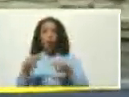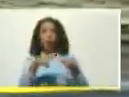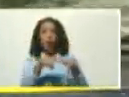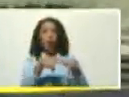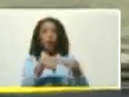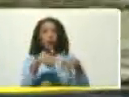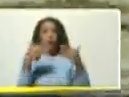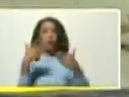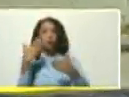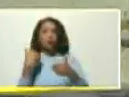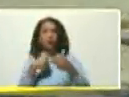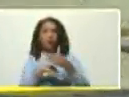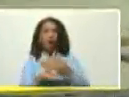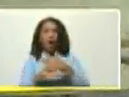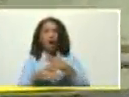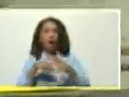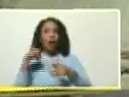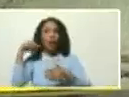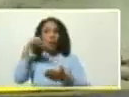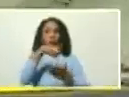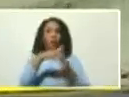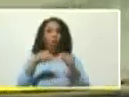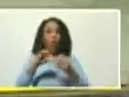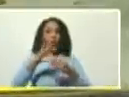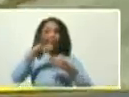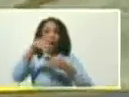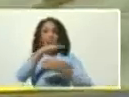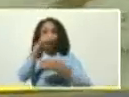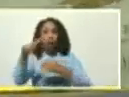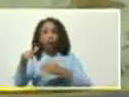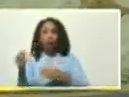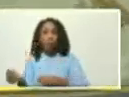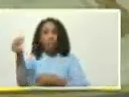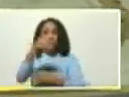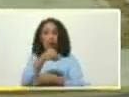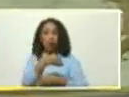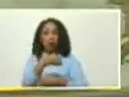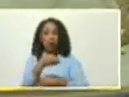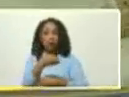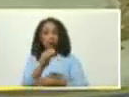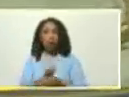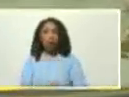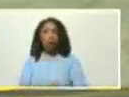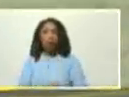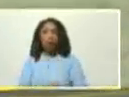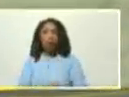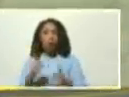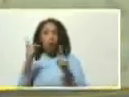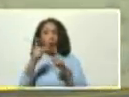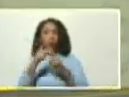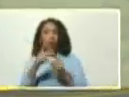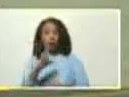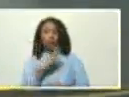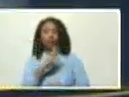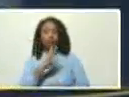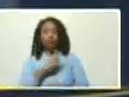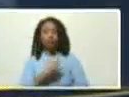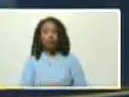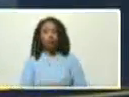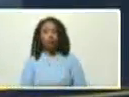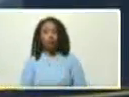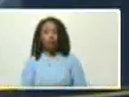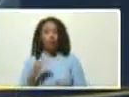cruceros que van a transitar por todo el Caribe. Y además de eso, son hoteles de muy alto nivel. Es importante